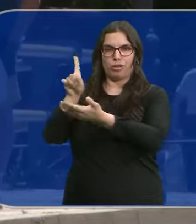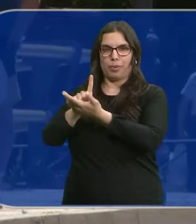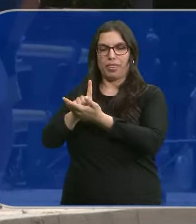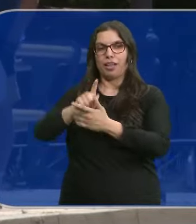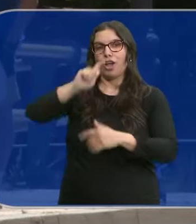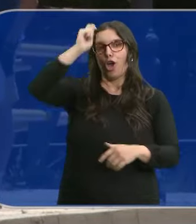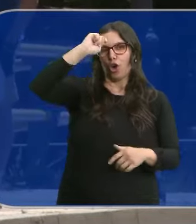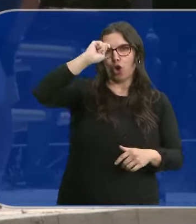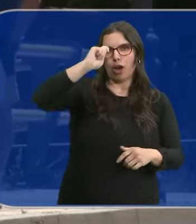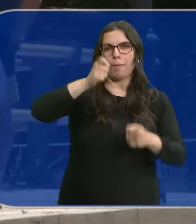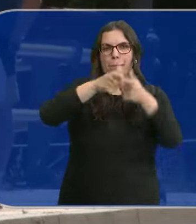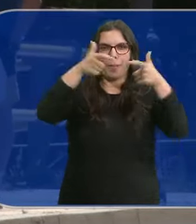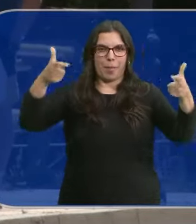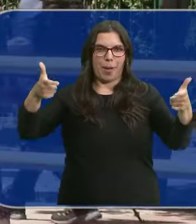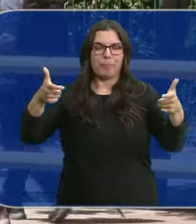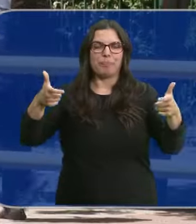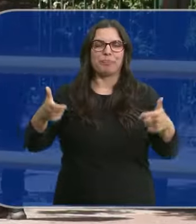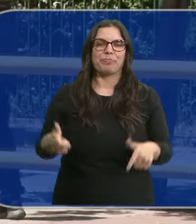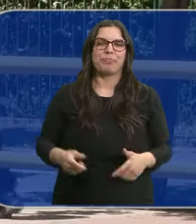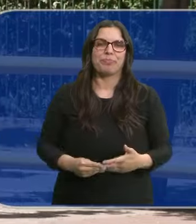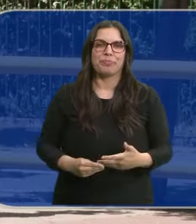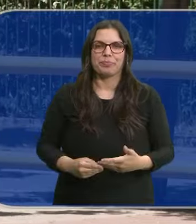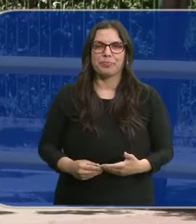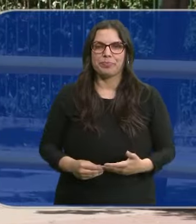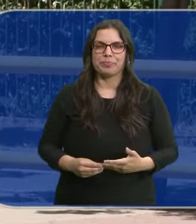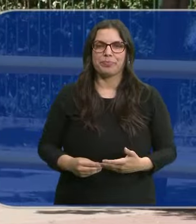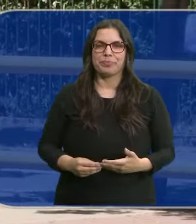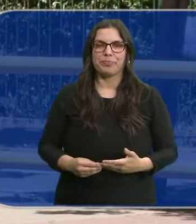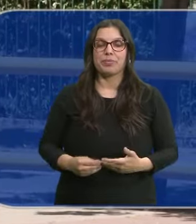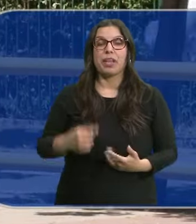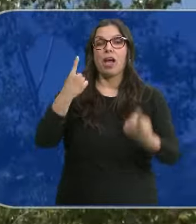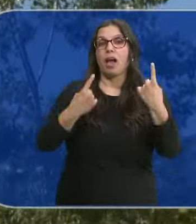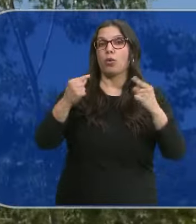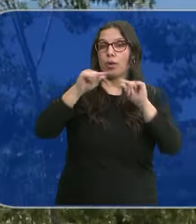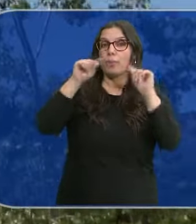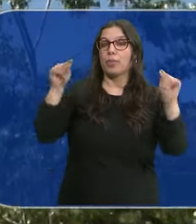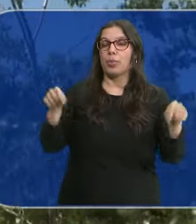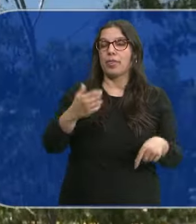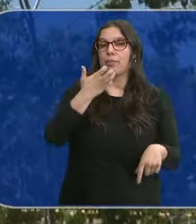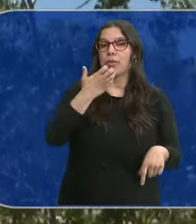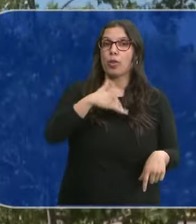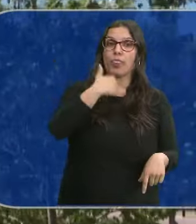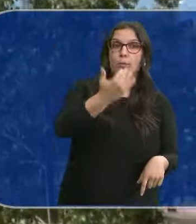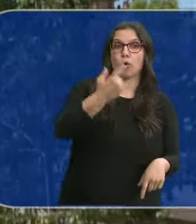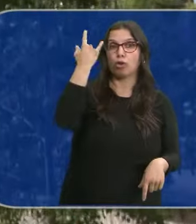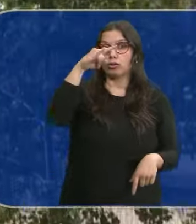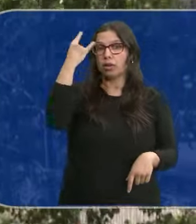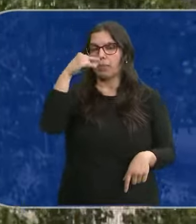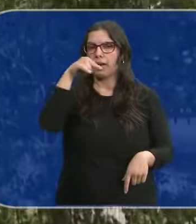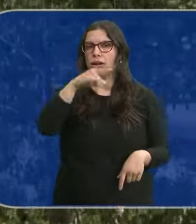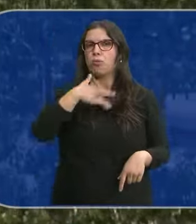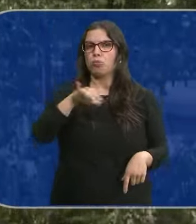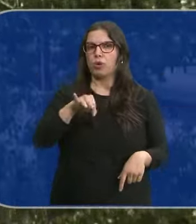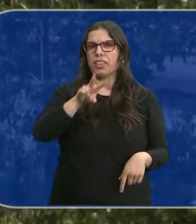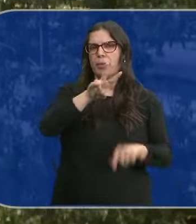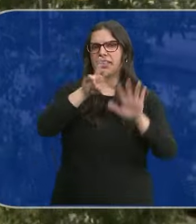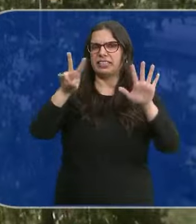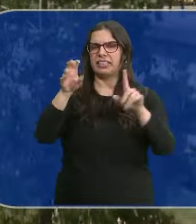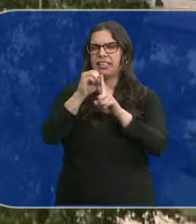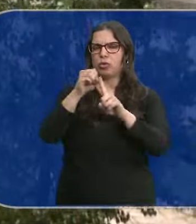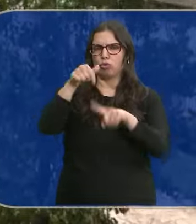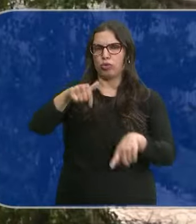las gorras salen para convertirse en el complemento imprescindible. En algunas provincias, como Zamora o Salamanca, se espera alcanzar los